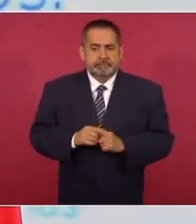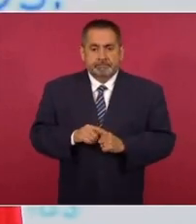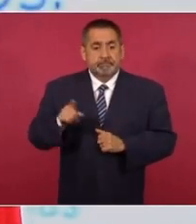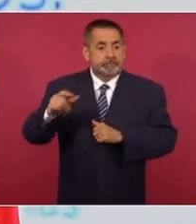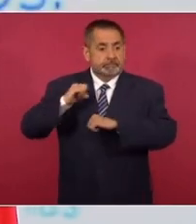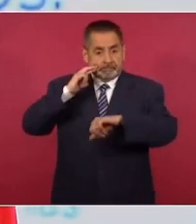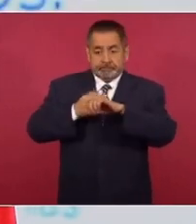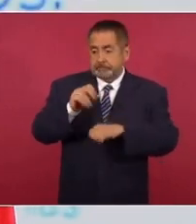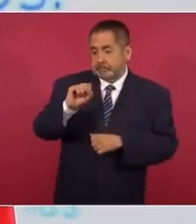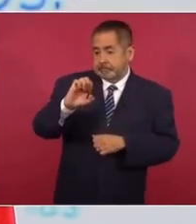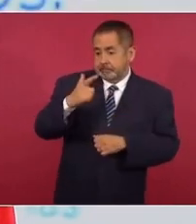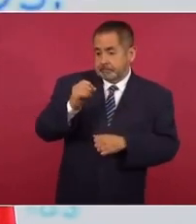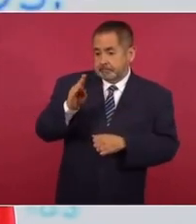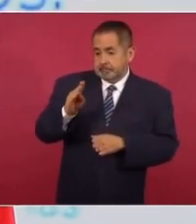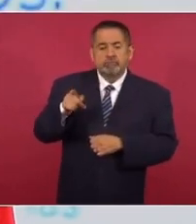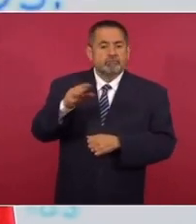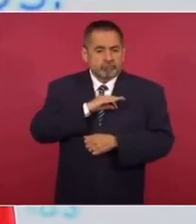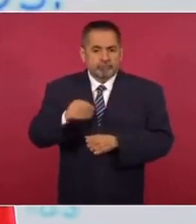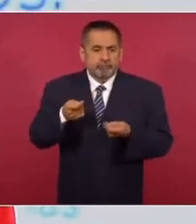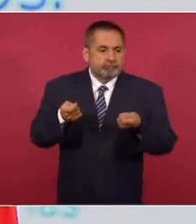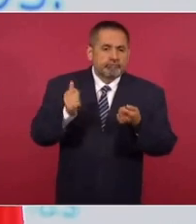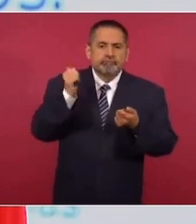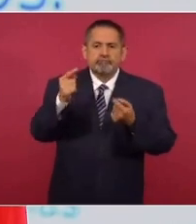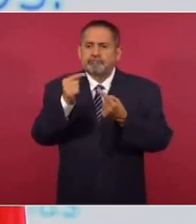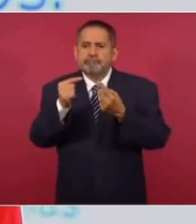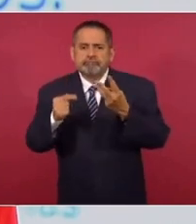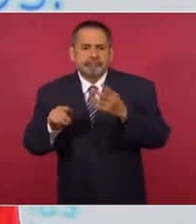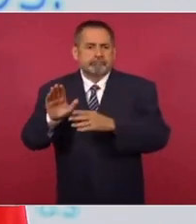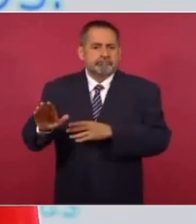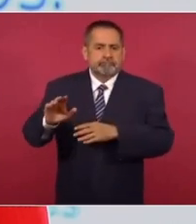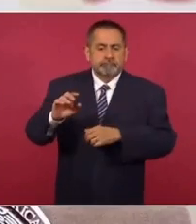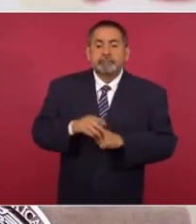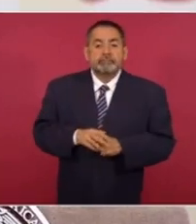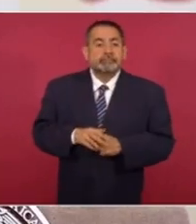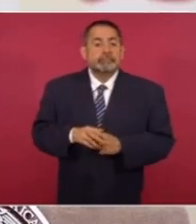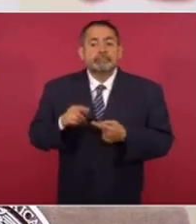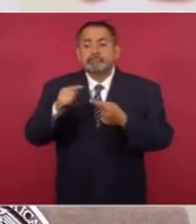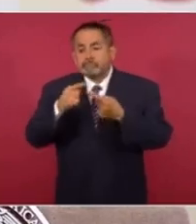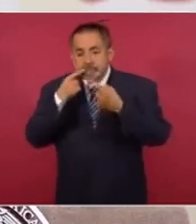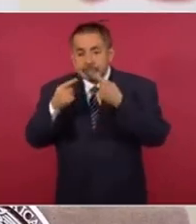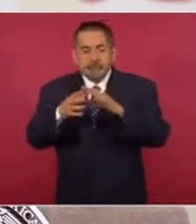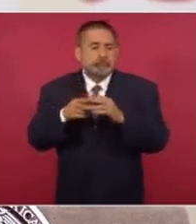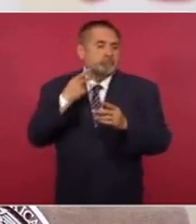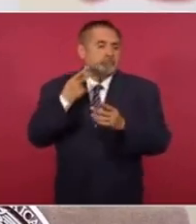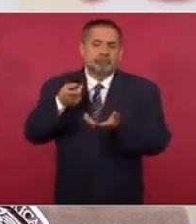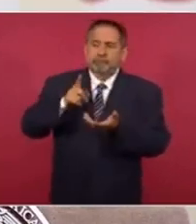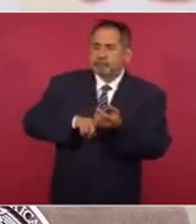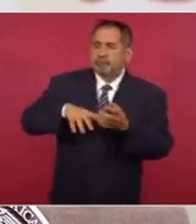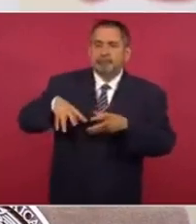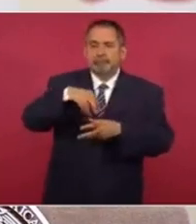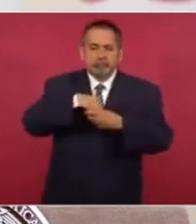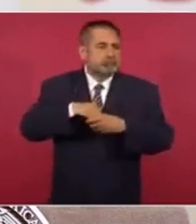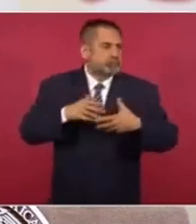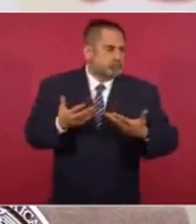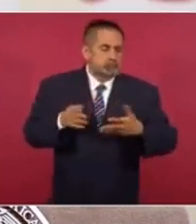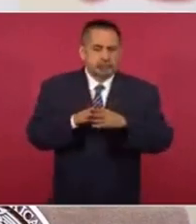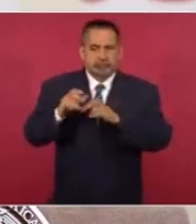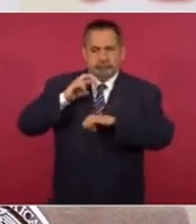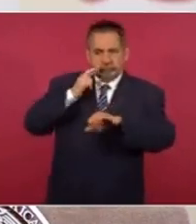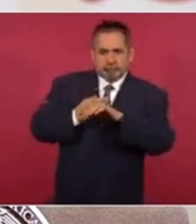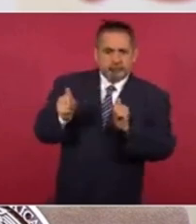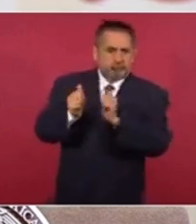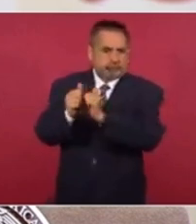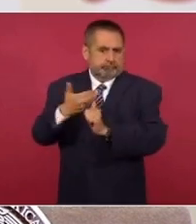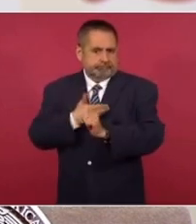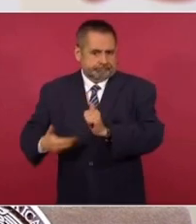de Gobernación corresponde el despacho de los siguientes asuntos: formular y conducir la política interior que competa al Ejecutivo